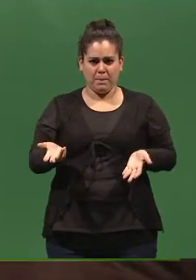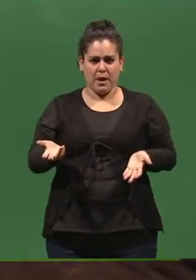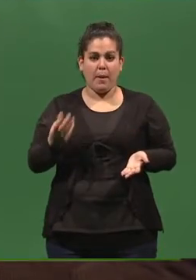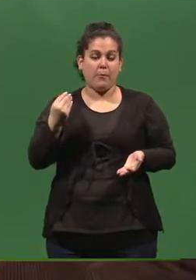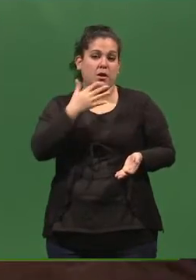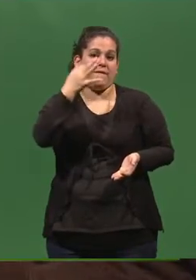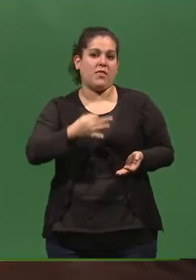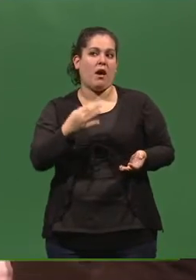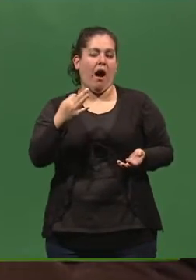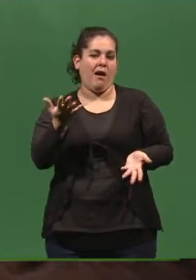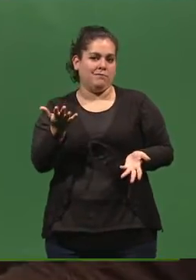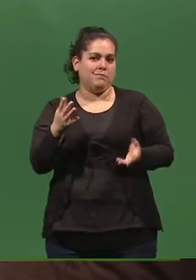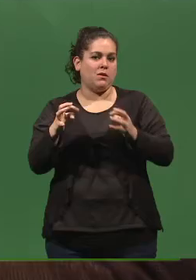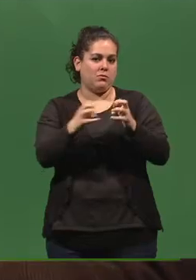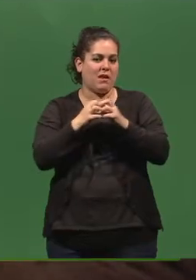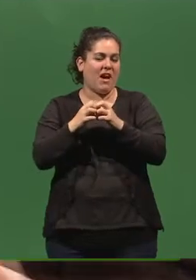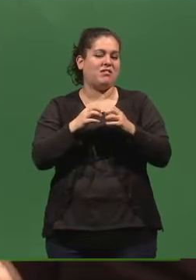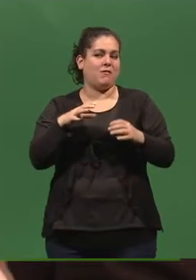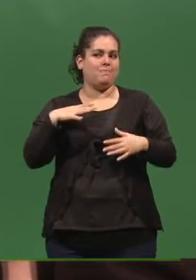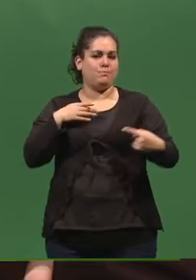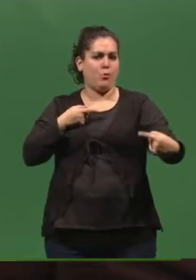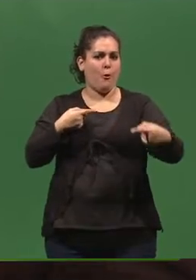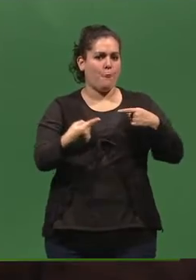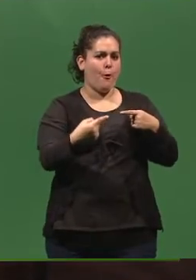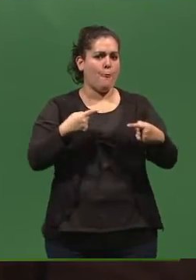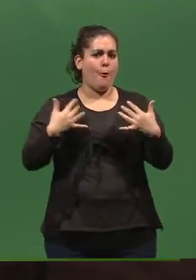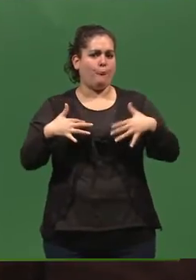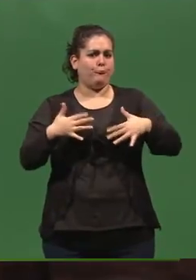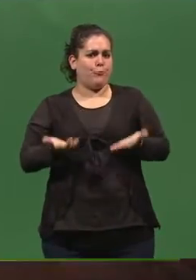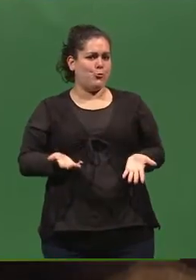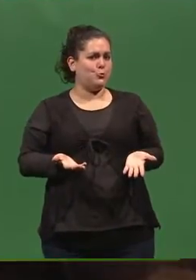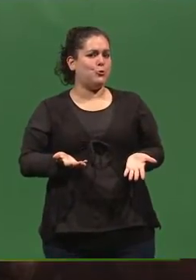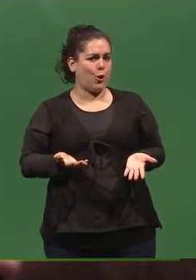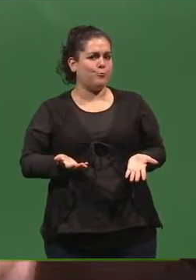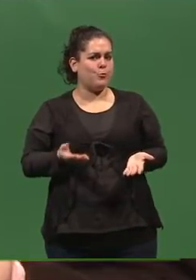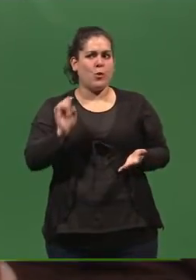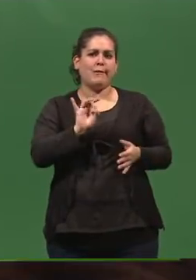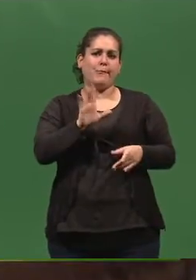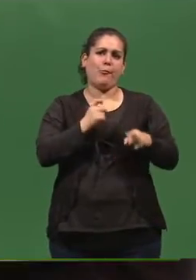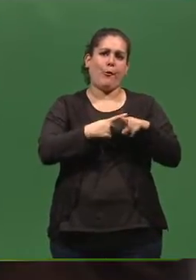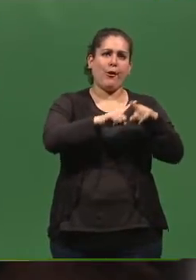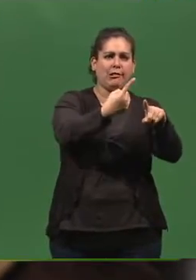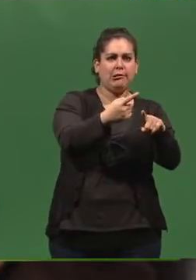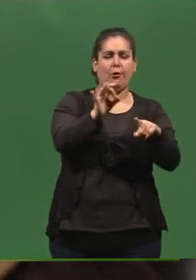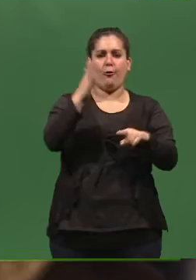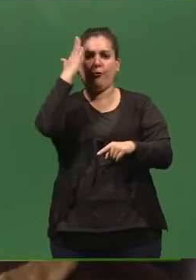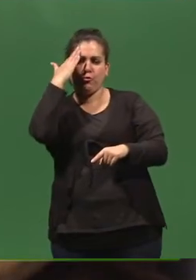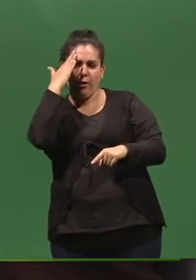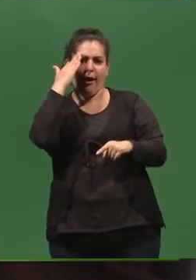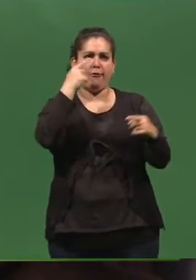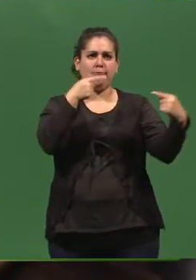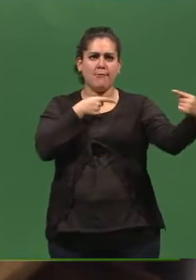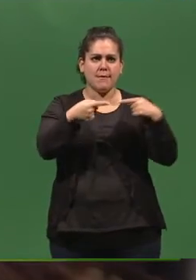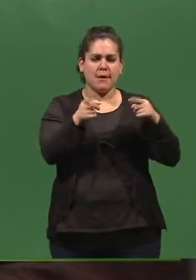cuestiones, porque es claro que es un debate que es transversal, no es un debate que me parece a mí que viene desde una bajada de línea solamente política o solamente cultural